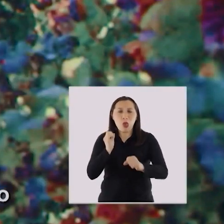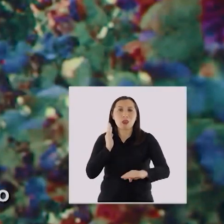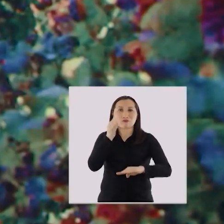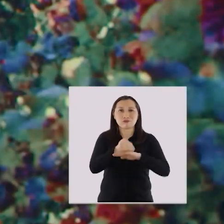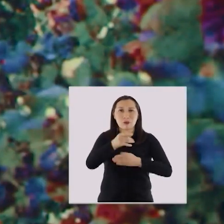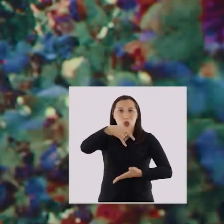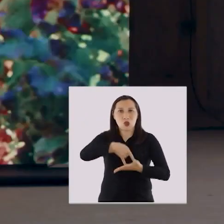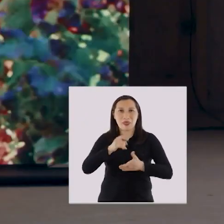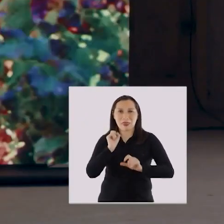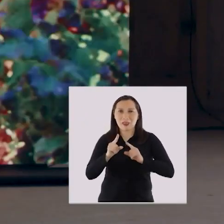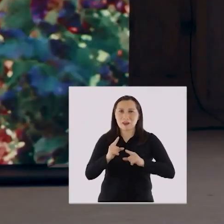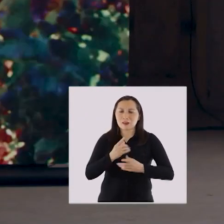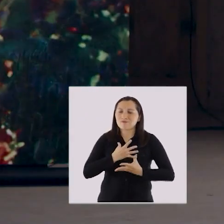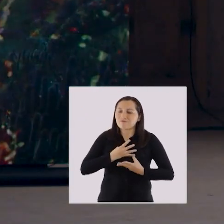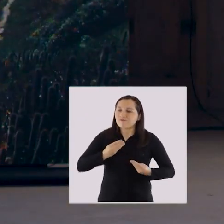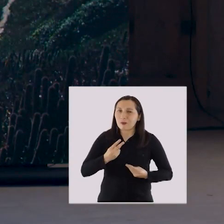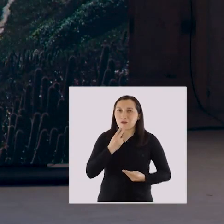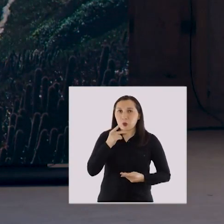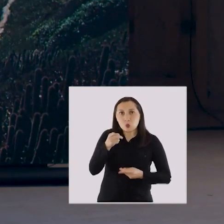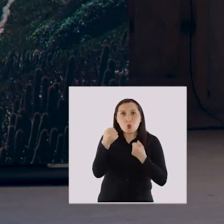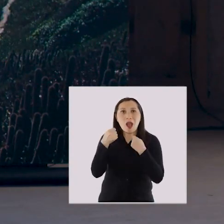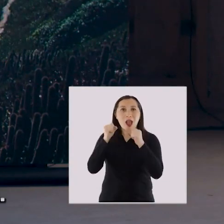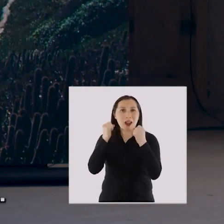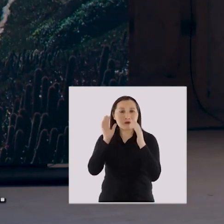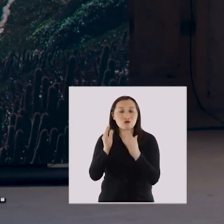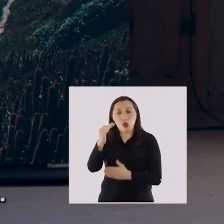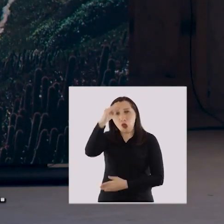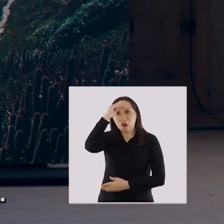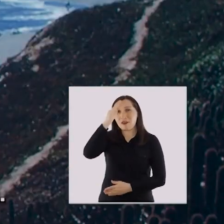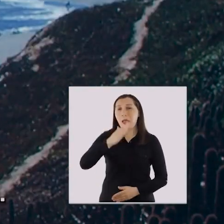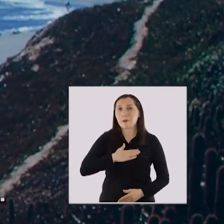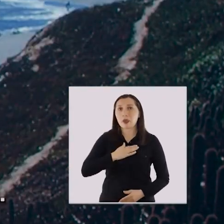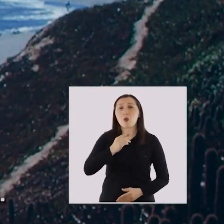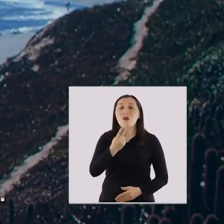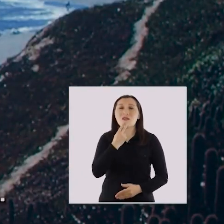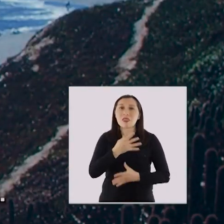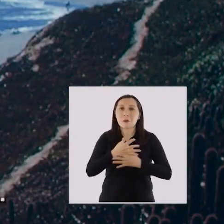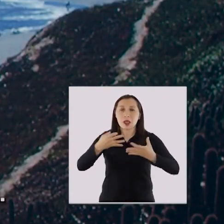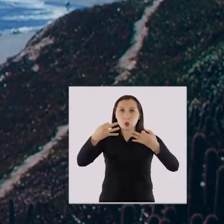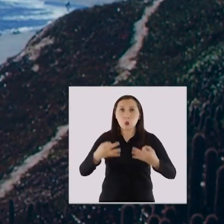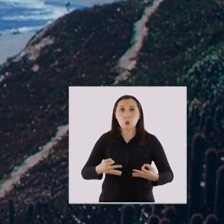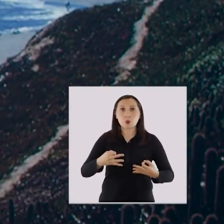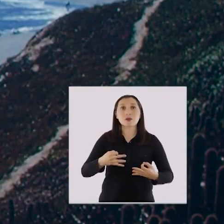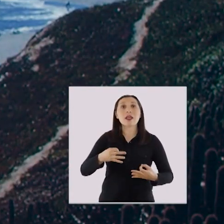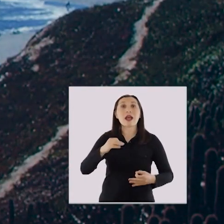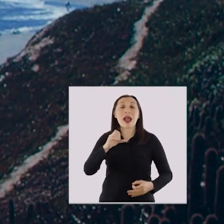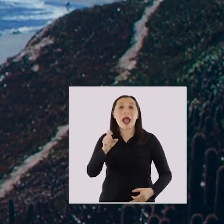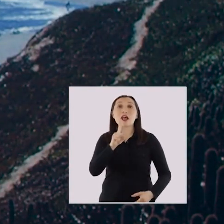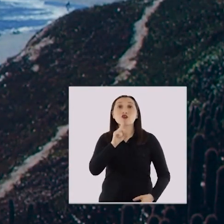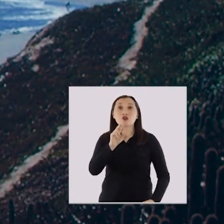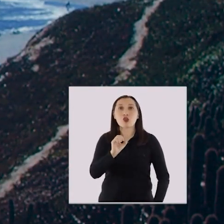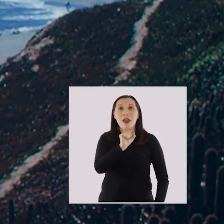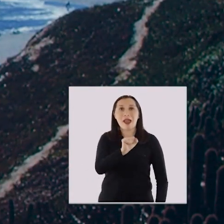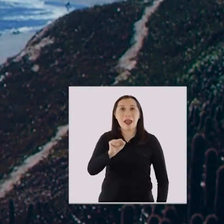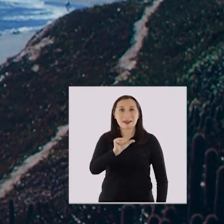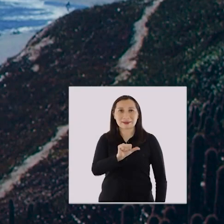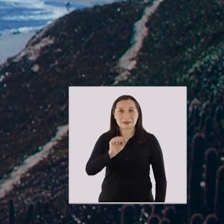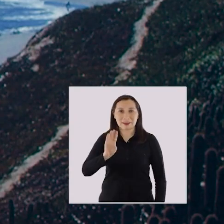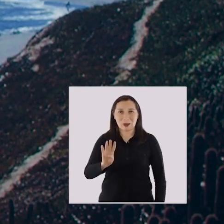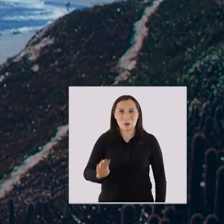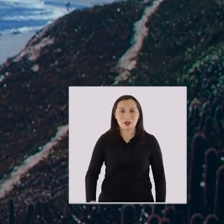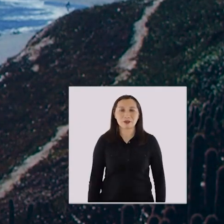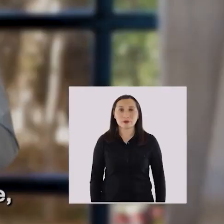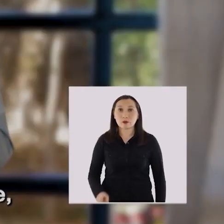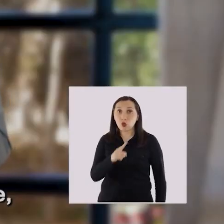al Congreso para defender con alma y vida lo que te has ganado. Confía en mí por una vía más justa. María Ignacia Castro,